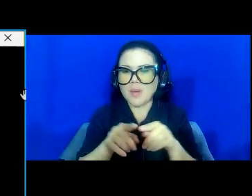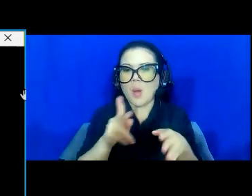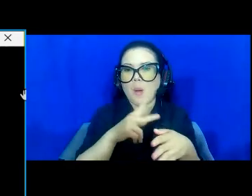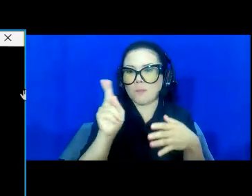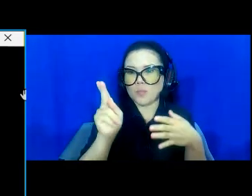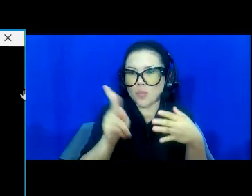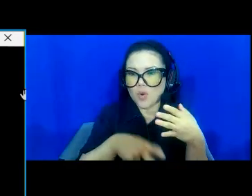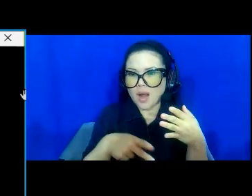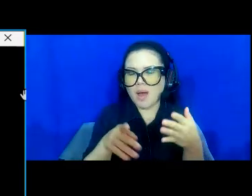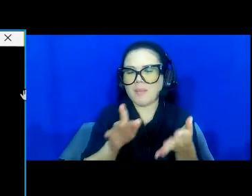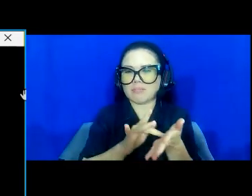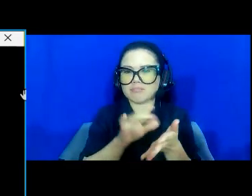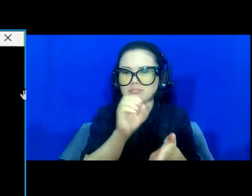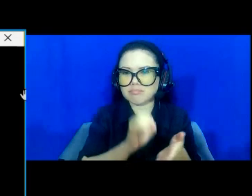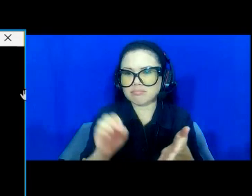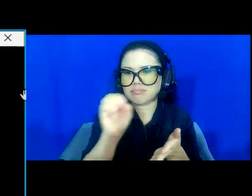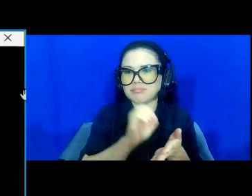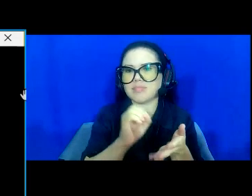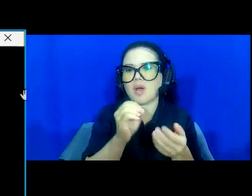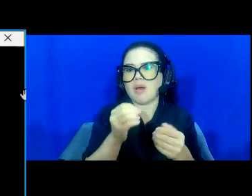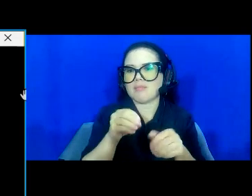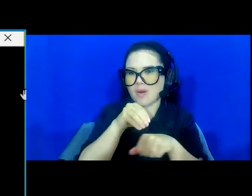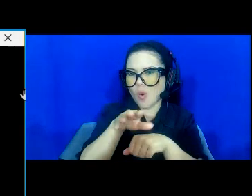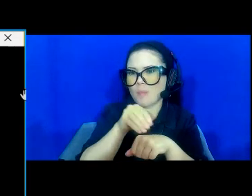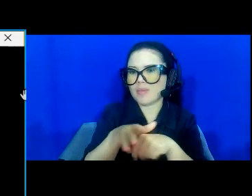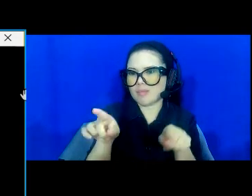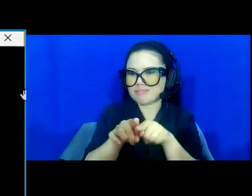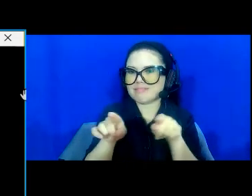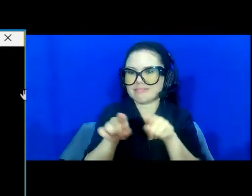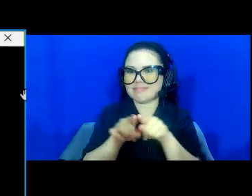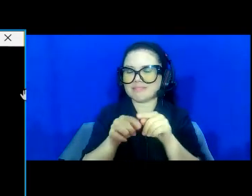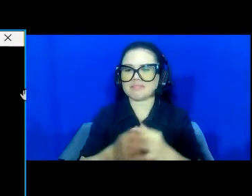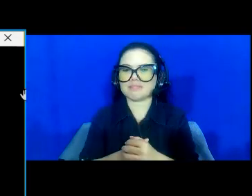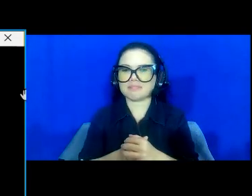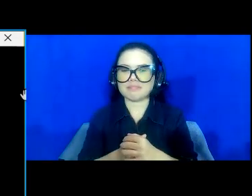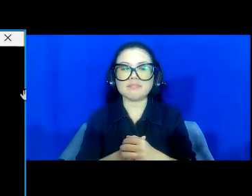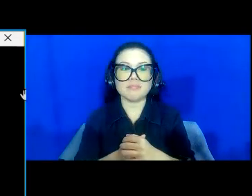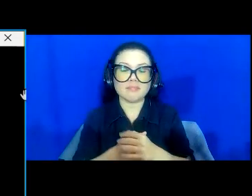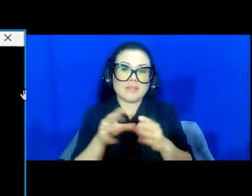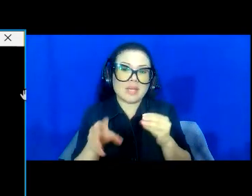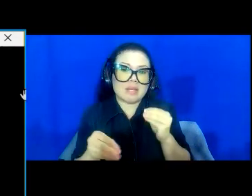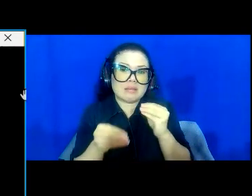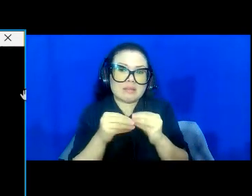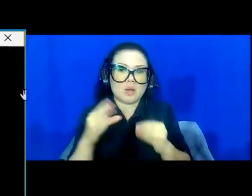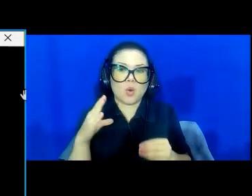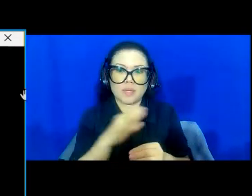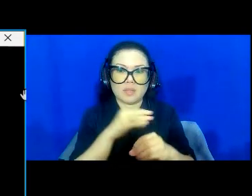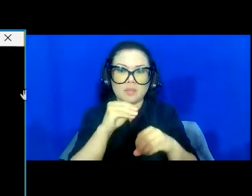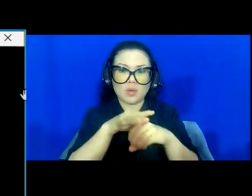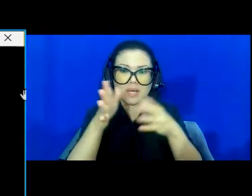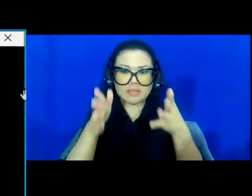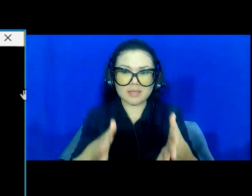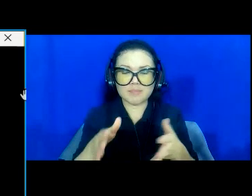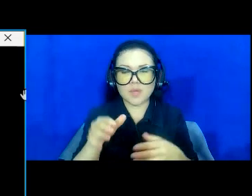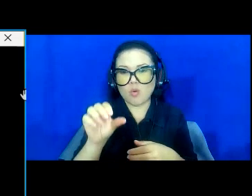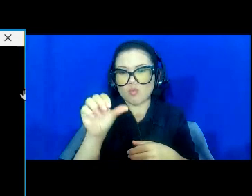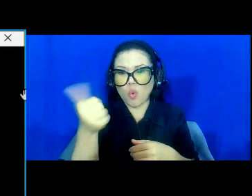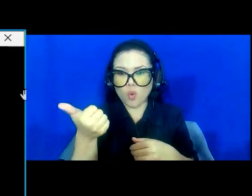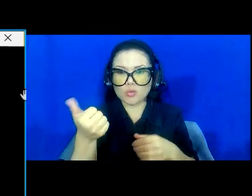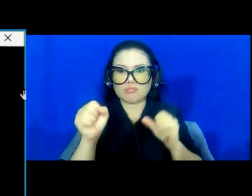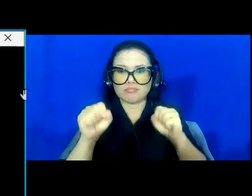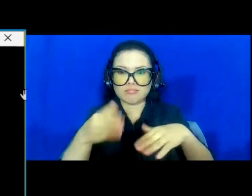pues emitieron una recomendación. Adicional a las que el comité asesor pueda hacerles a los que accedieron a tener acceso, ¿verdad?,